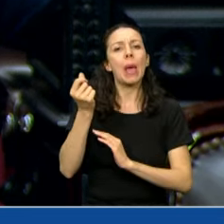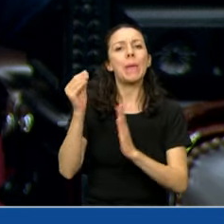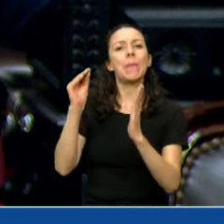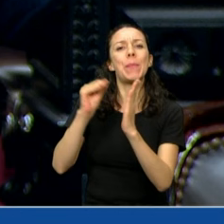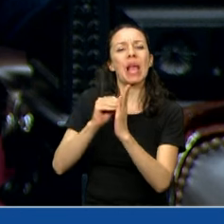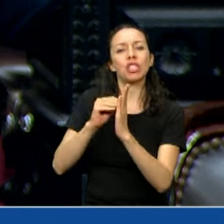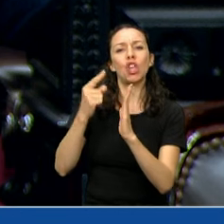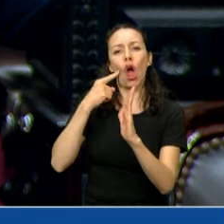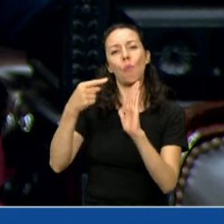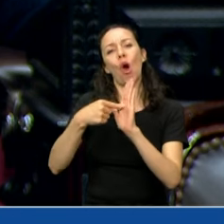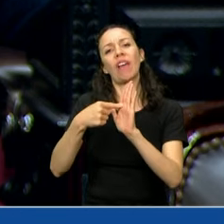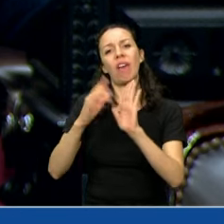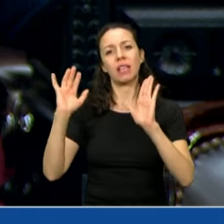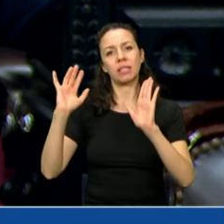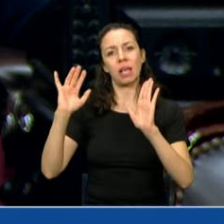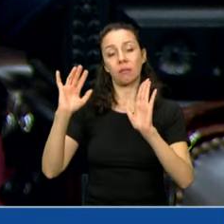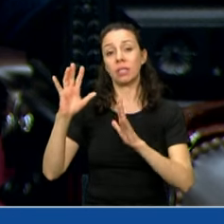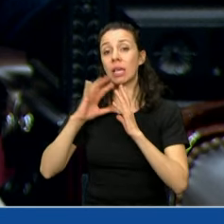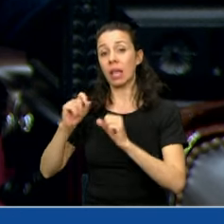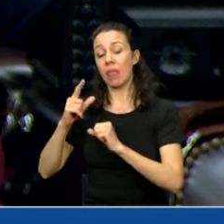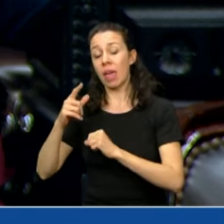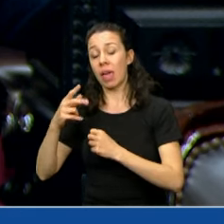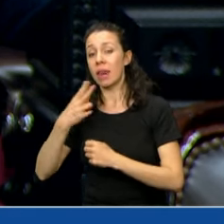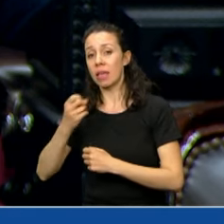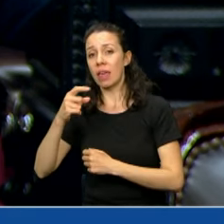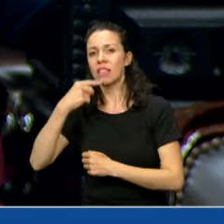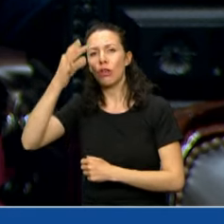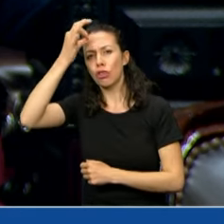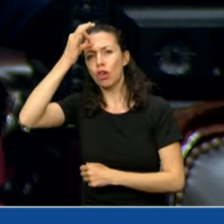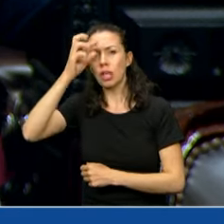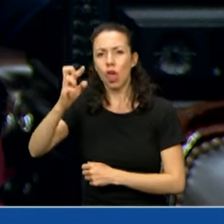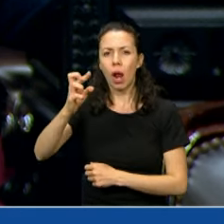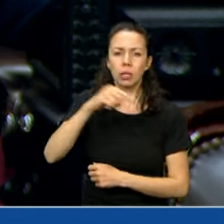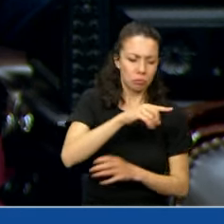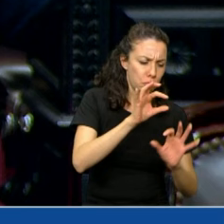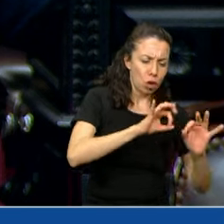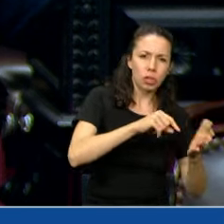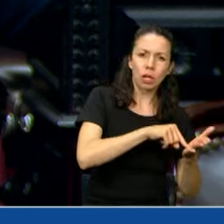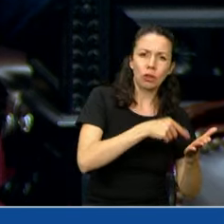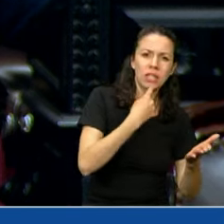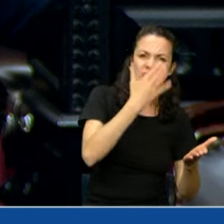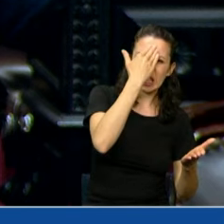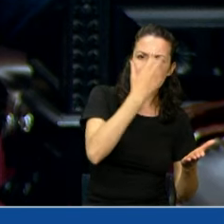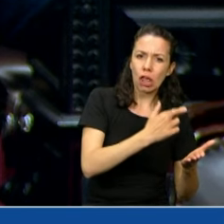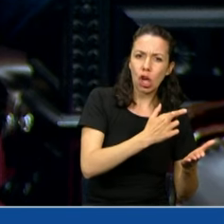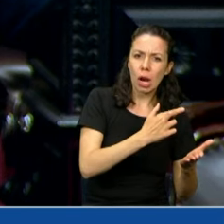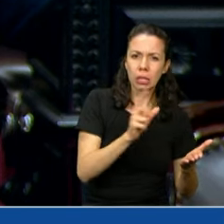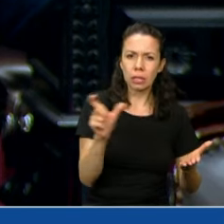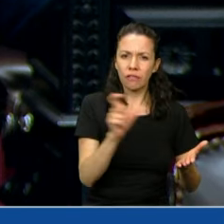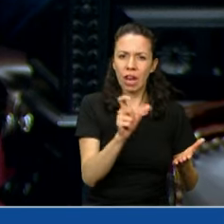la secretaria de energía habló de 12 el proyecto habla de 15 Por qué tenemos 3 de